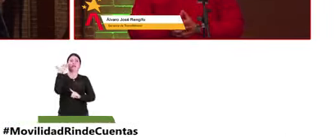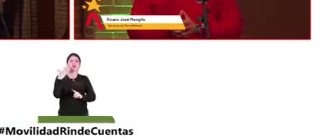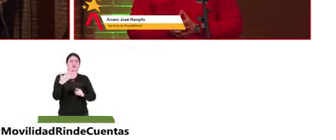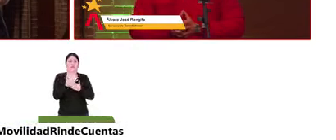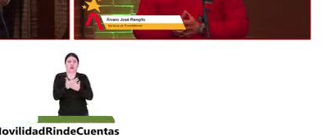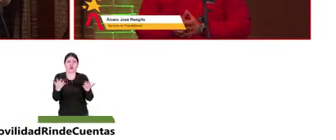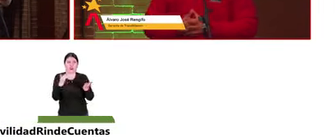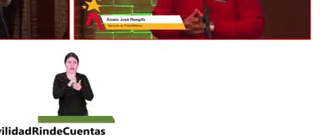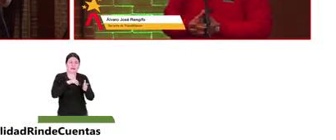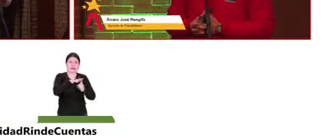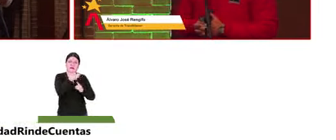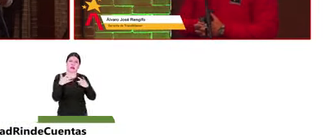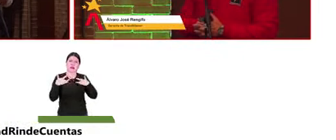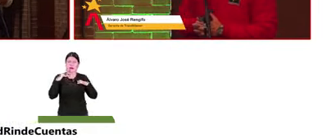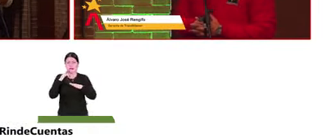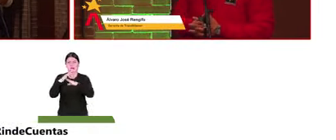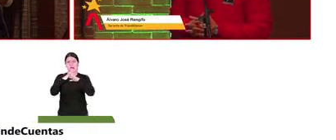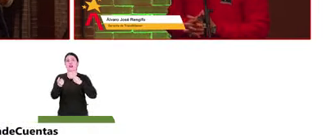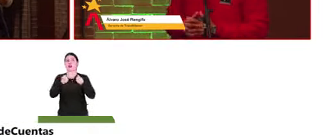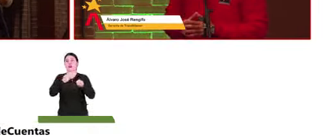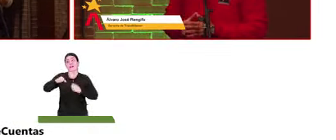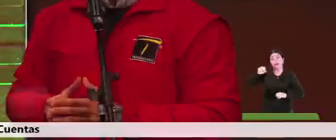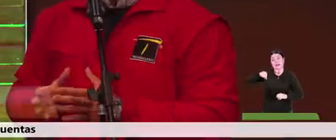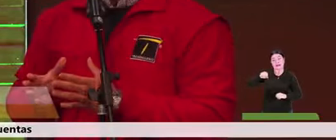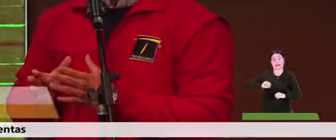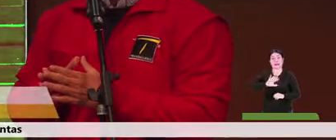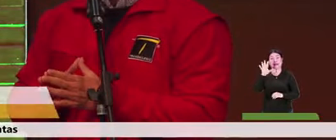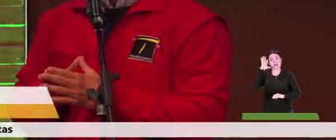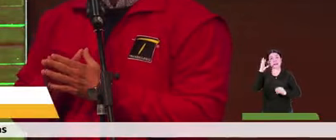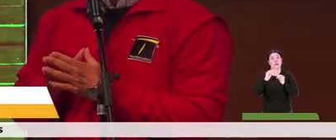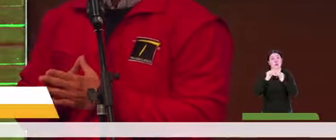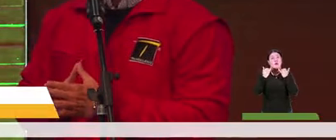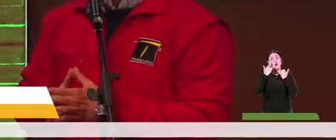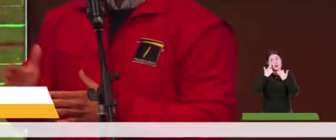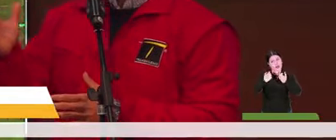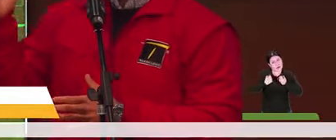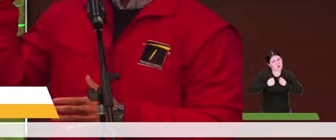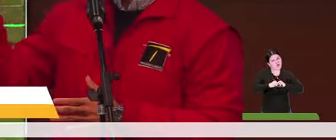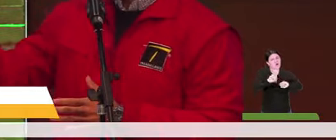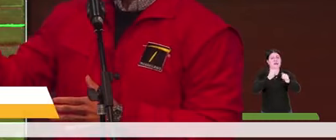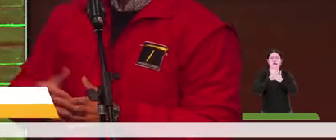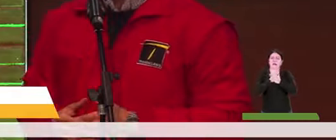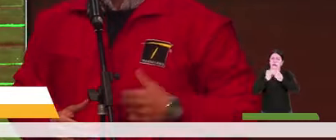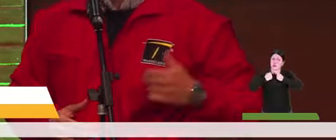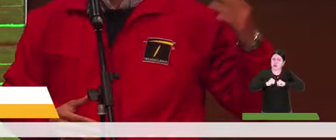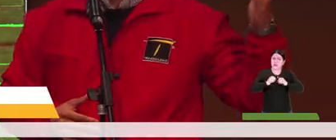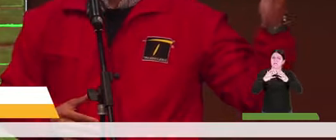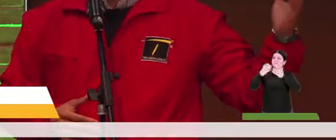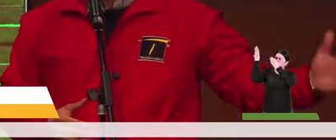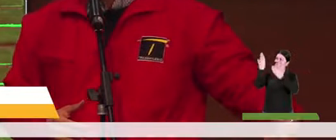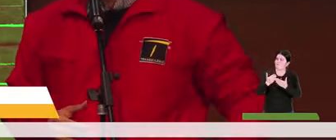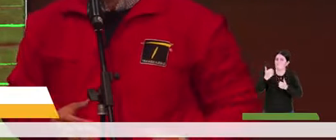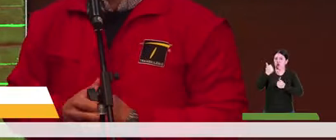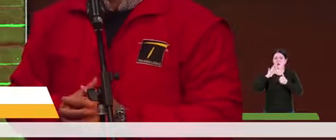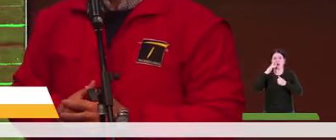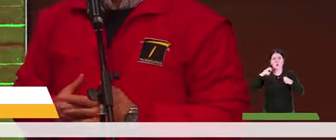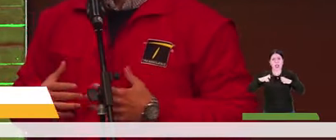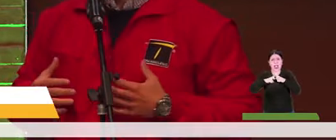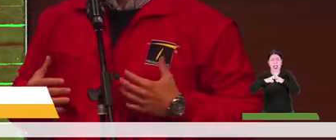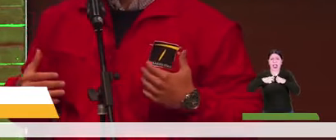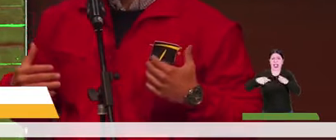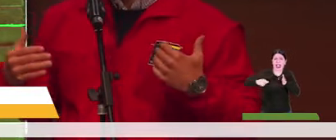vandalismo. Sí, totalmente de acuerdo, Adriana. Venimos haciendo un esfuerzo muy grande por traer buses eléctricos, por renovar las estaciones,